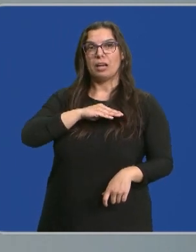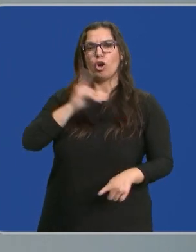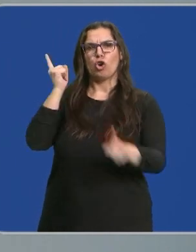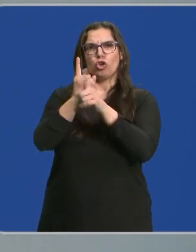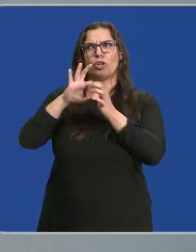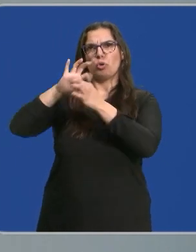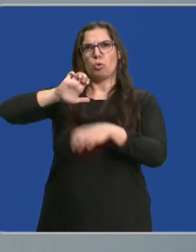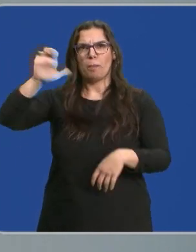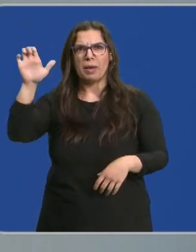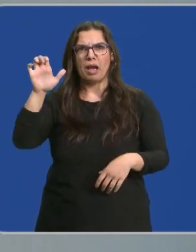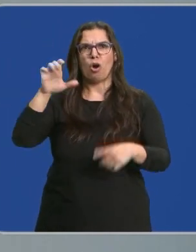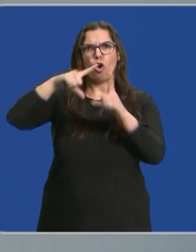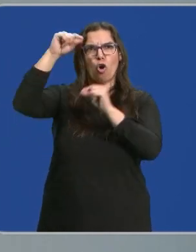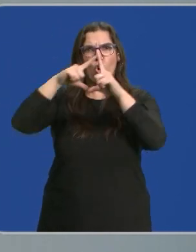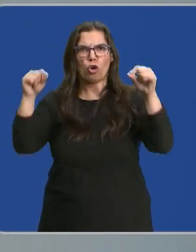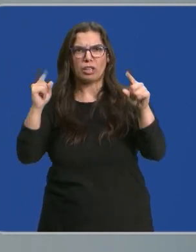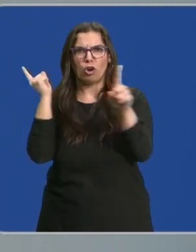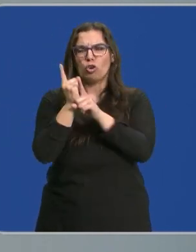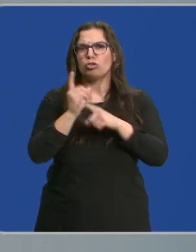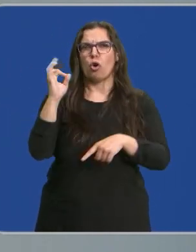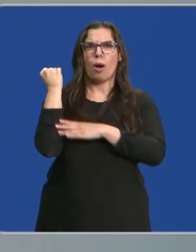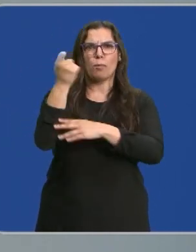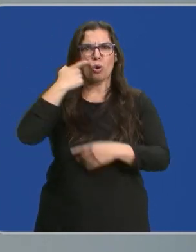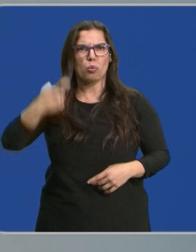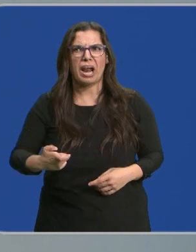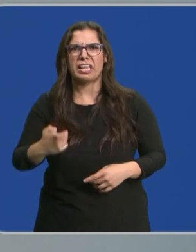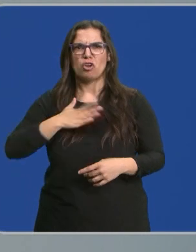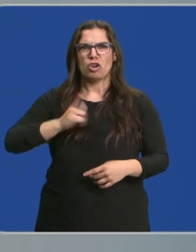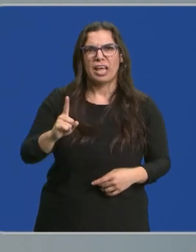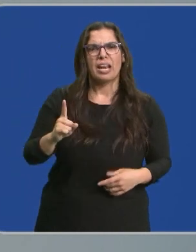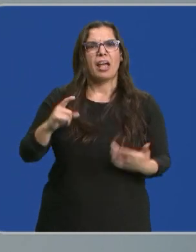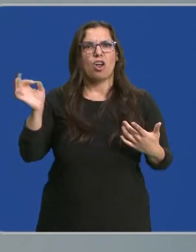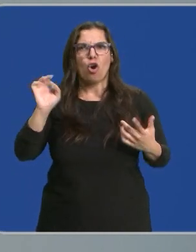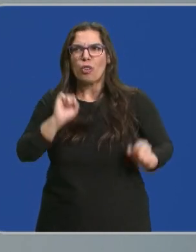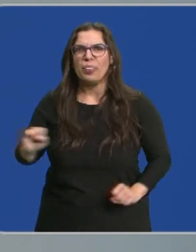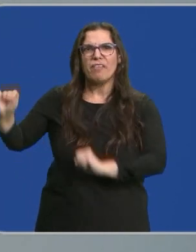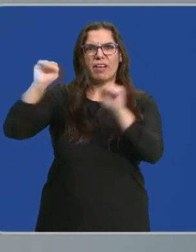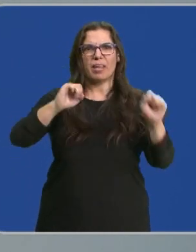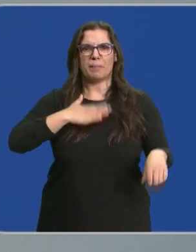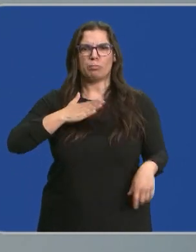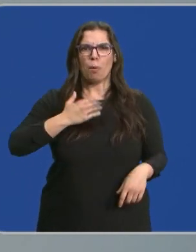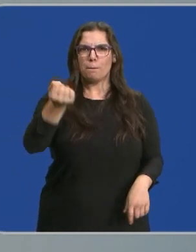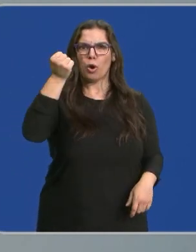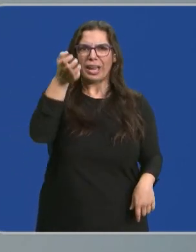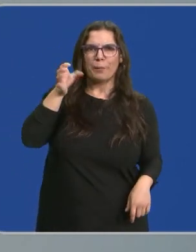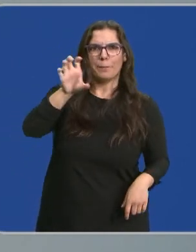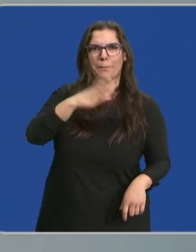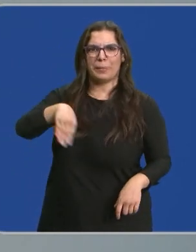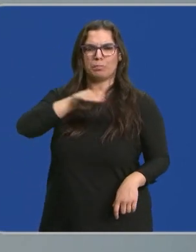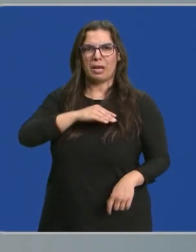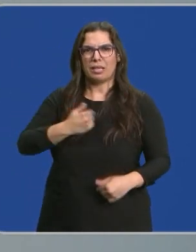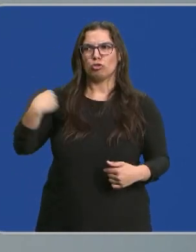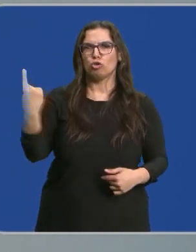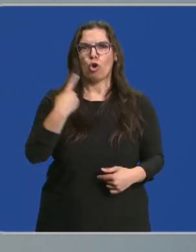Unión Europea, a la OTAN, al apoyo a Ucrania o a la misma defensa de la soberanía nacional que